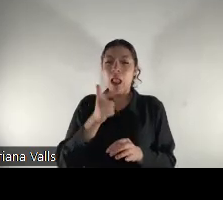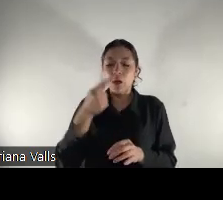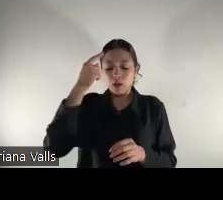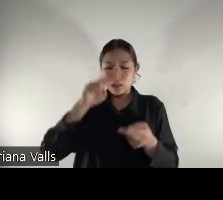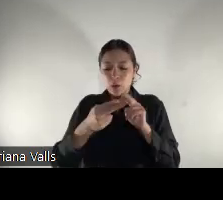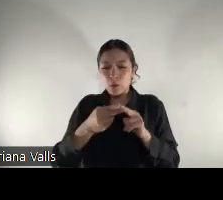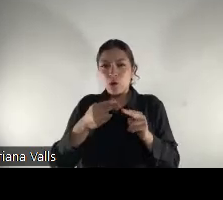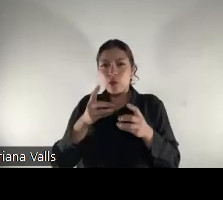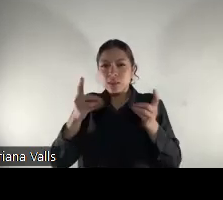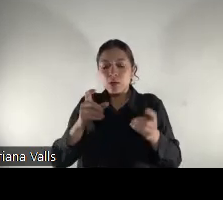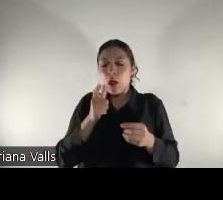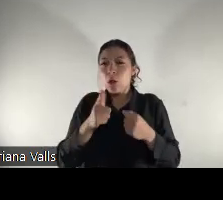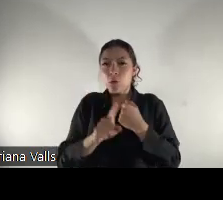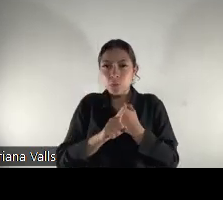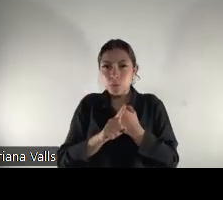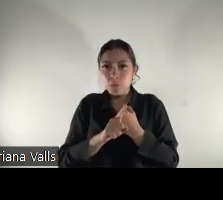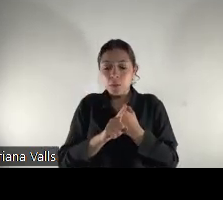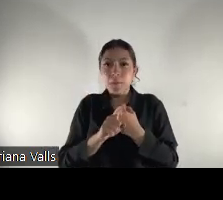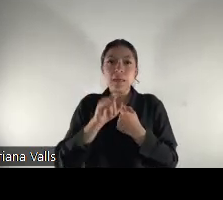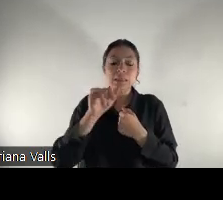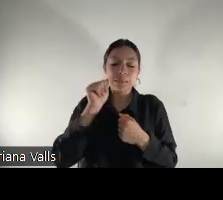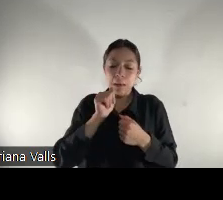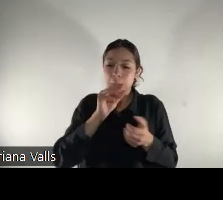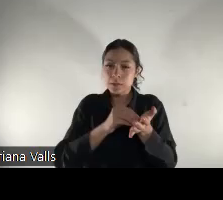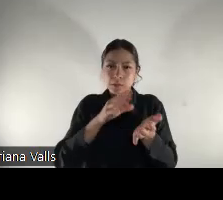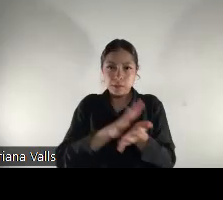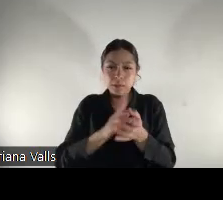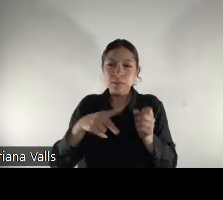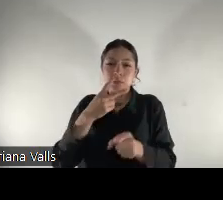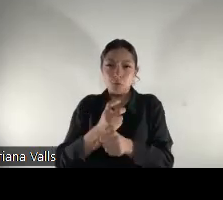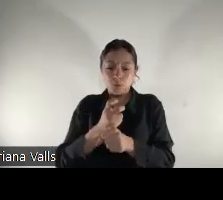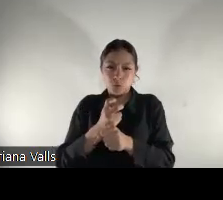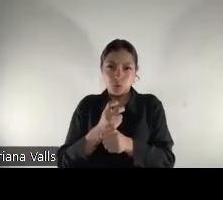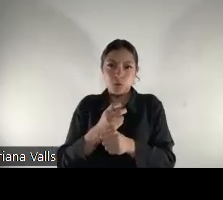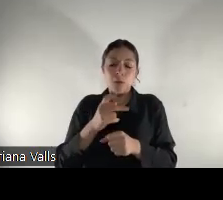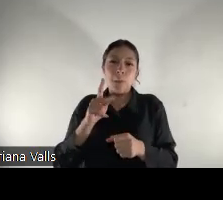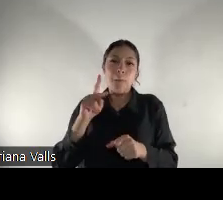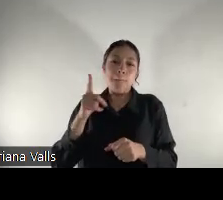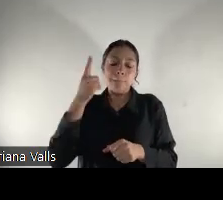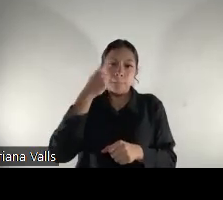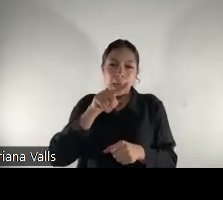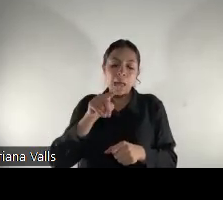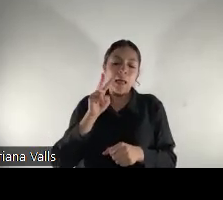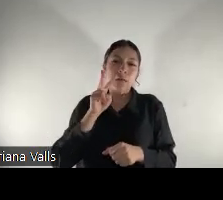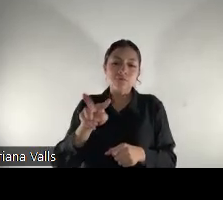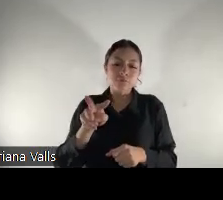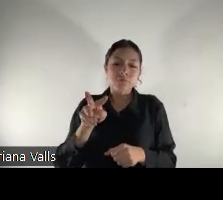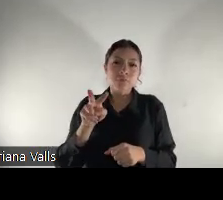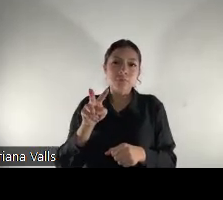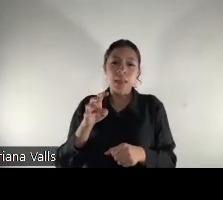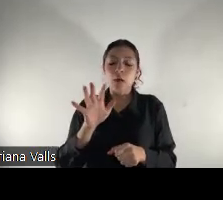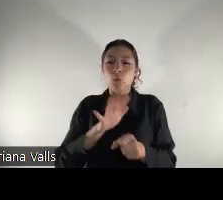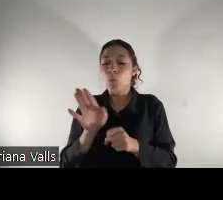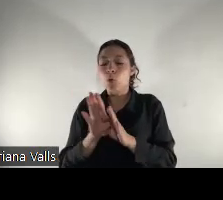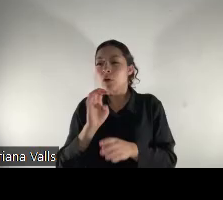neurodesarrollo, se agenda una segunda sesión, la cual tiene como aplicación la entrevista del